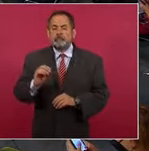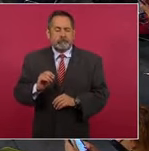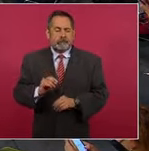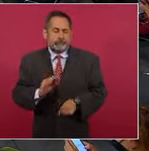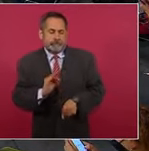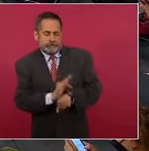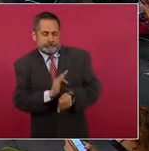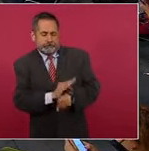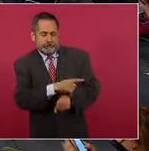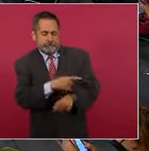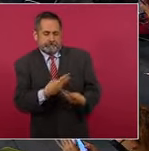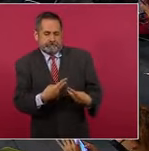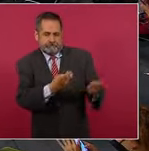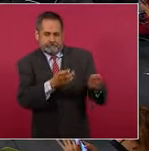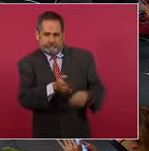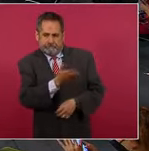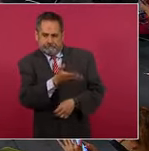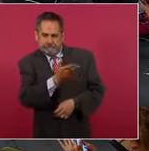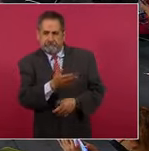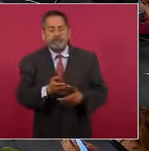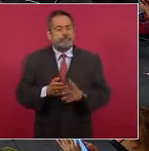el robo,